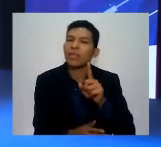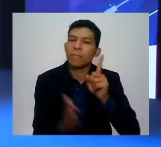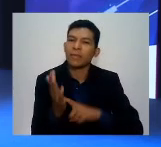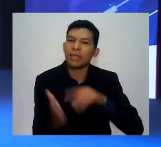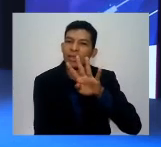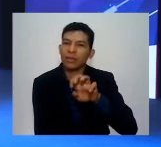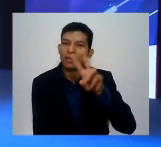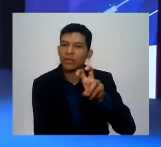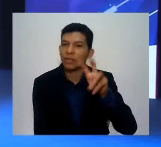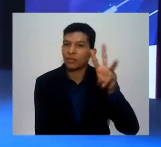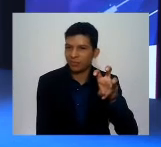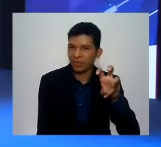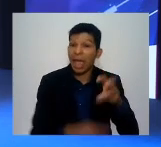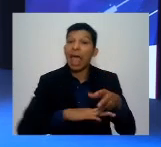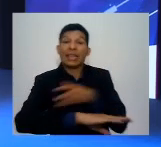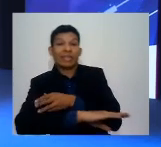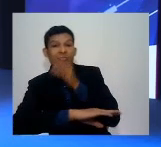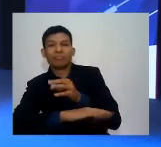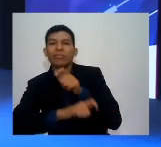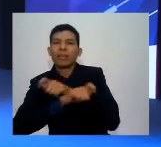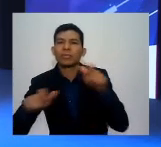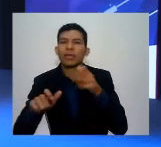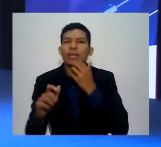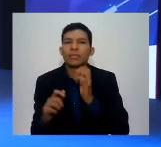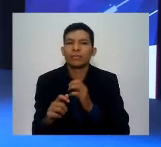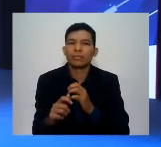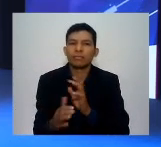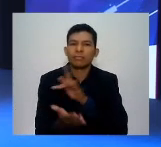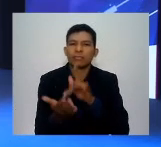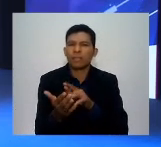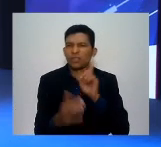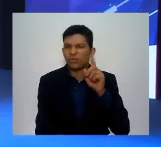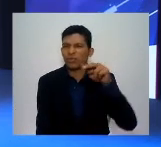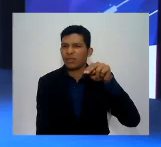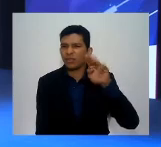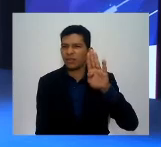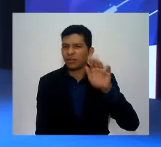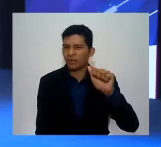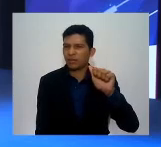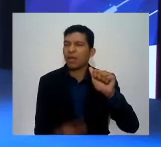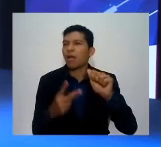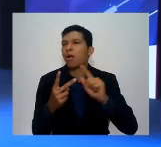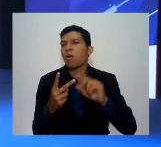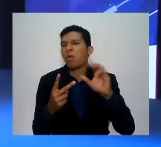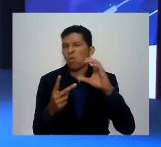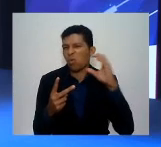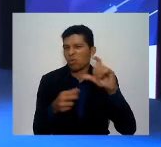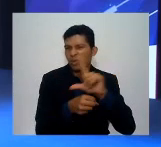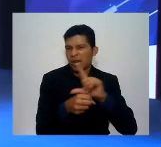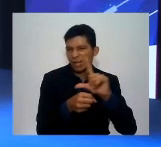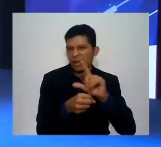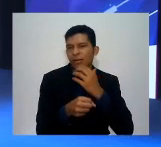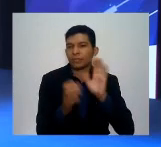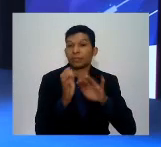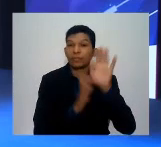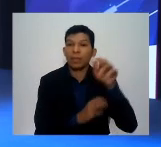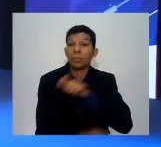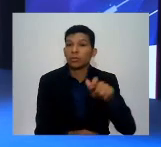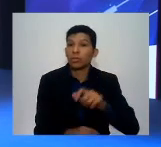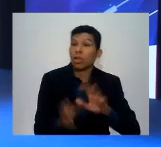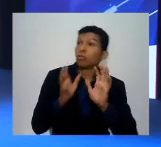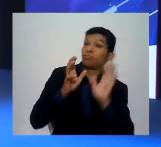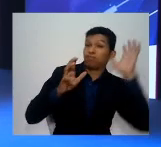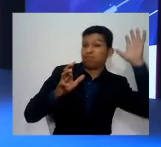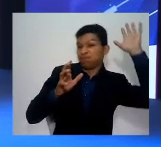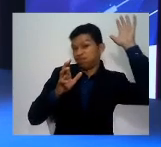unas lucecitas y uno se los pone aquí, pueden ser relojes, pueden ser pulseras, y la gente sale a trotar y está todo el tiempo viendo el reloj para ver en cuánto va la frecuencia cardíaca,